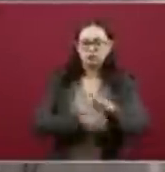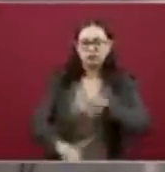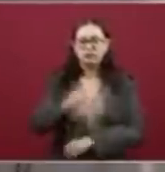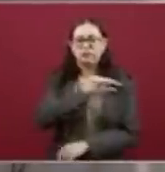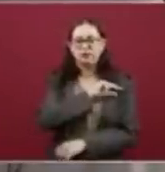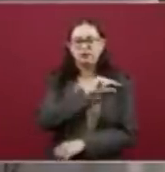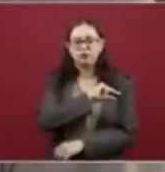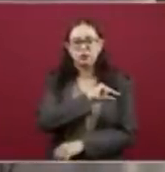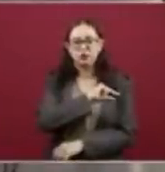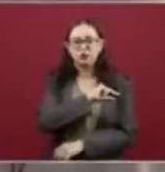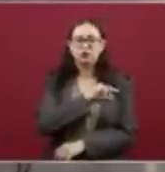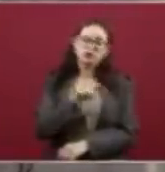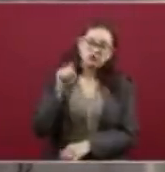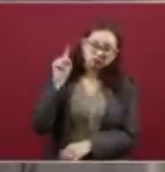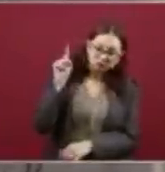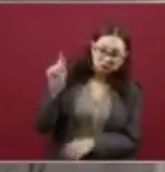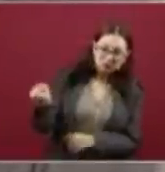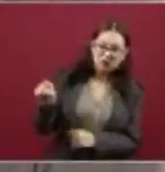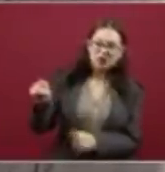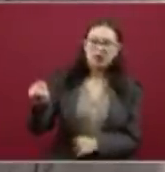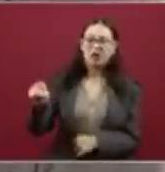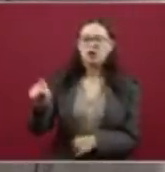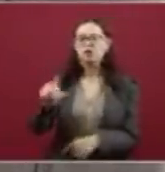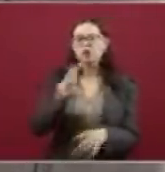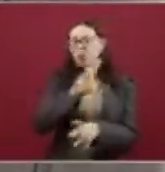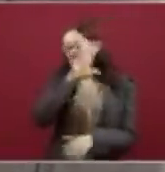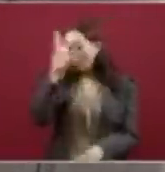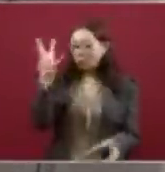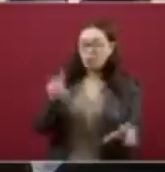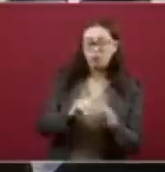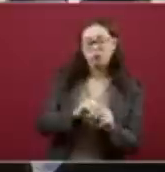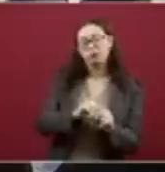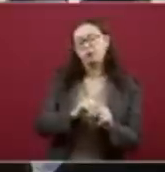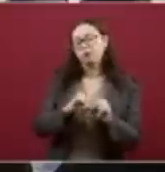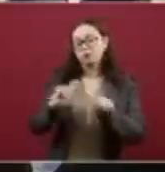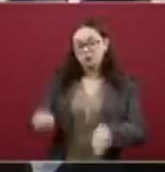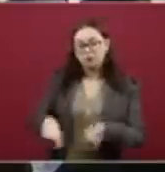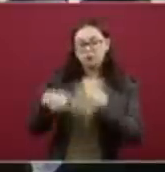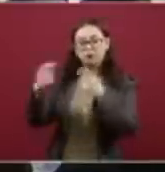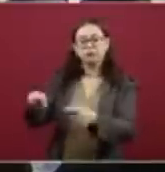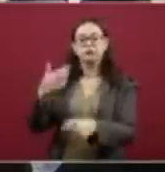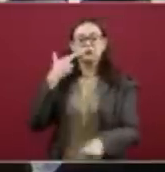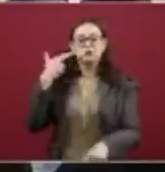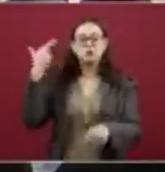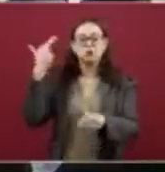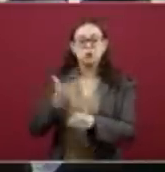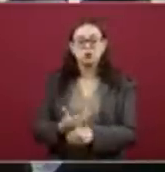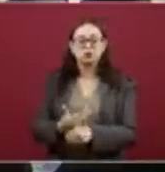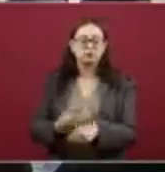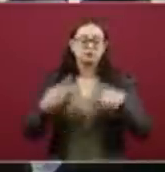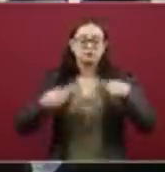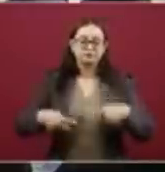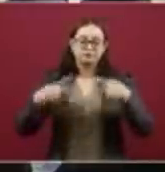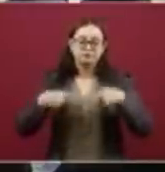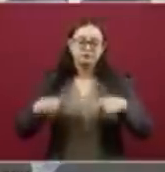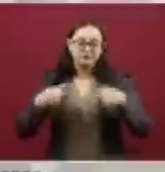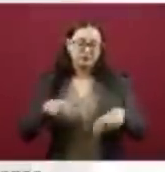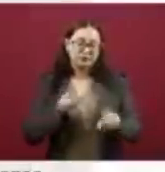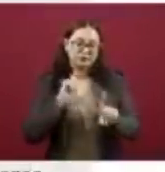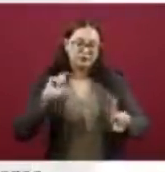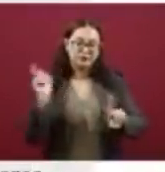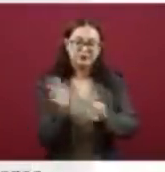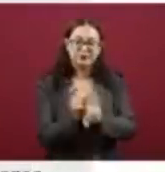encargada de toda la aplicación de los mecanismos que se designan a cada uno de las personas que están sujetas